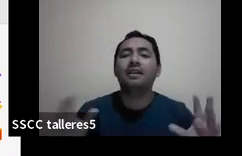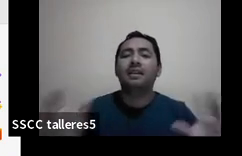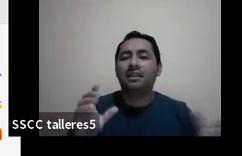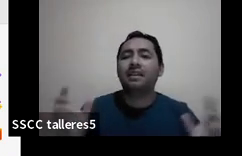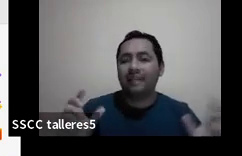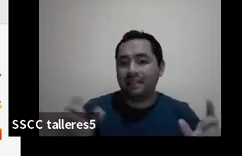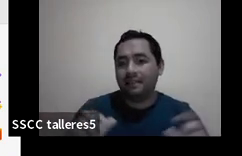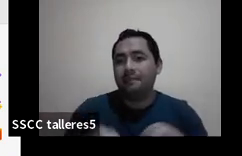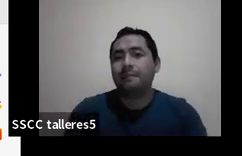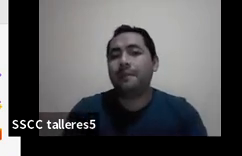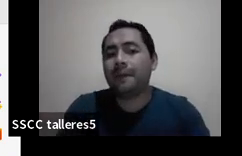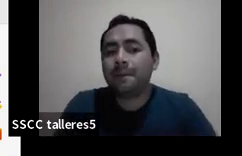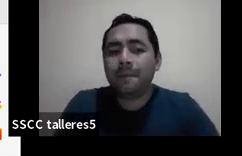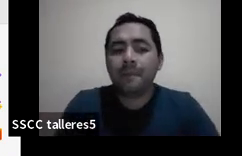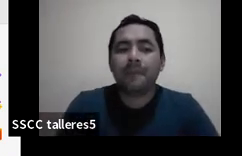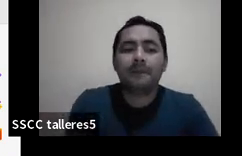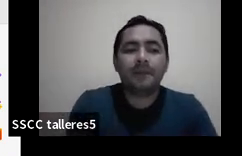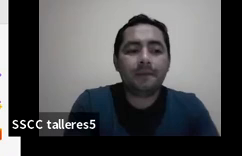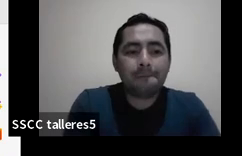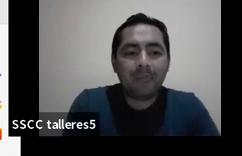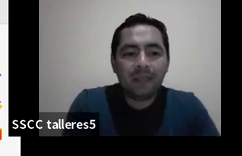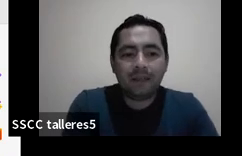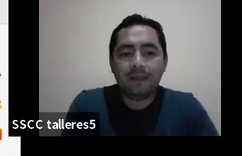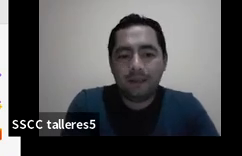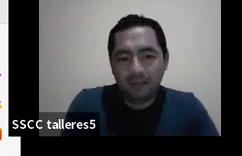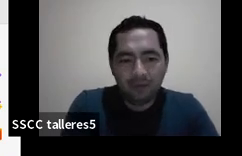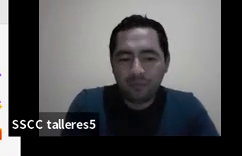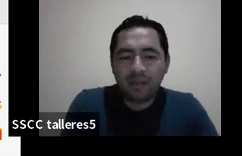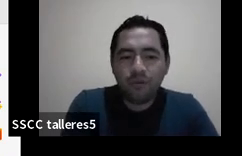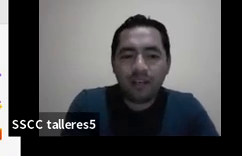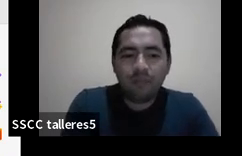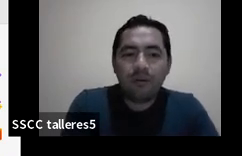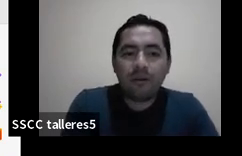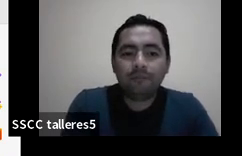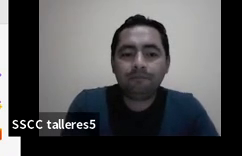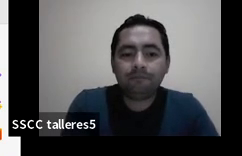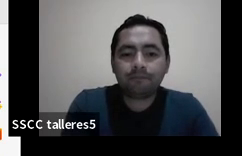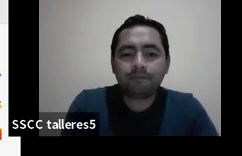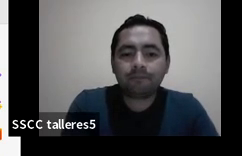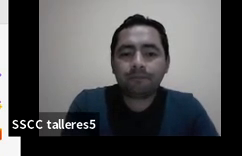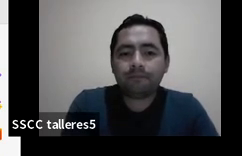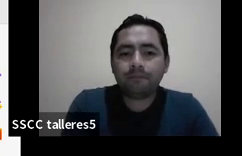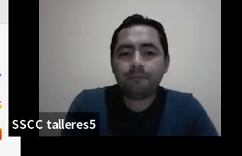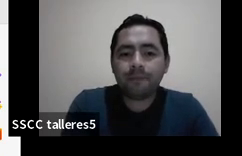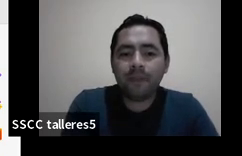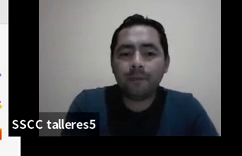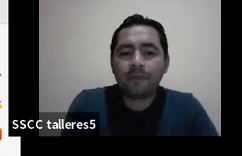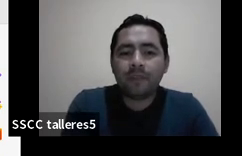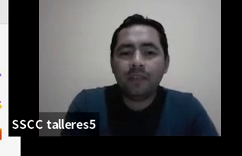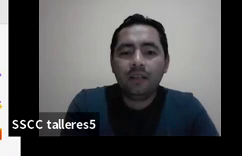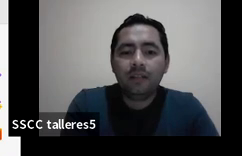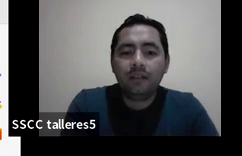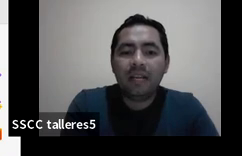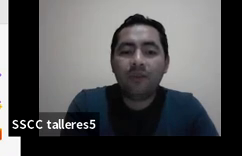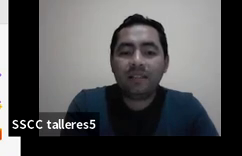gramaticales y es así, ¿ya? Entonces, te voy a explicar un ejemplo ahora,